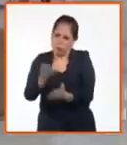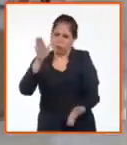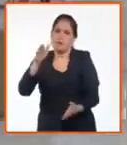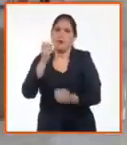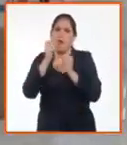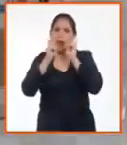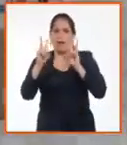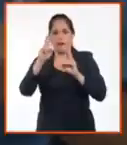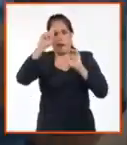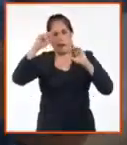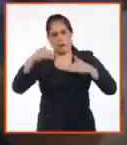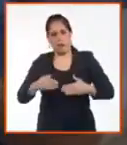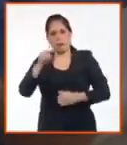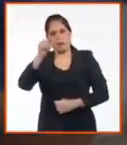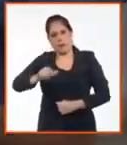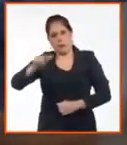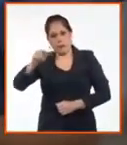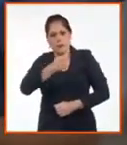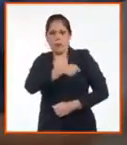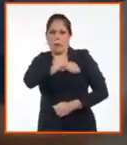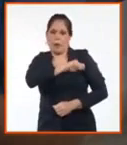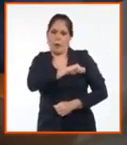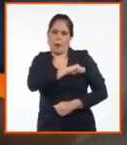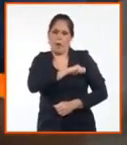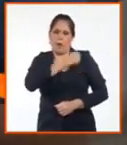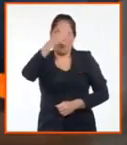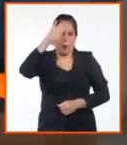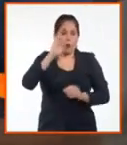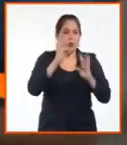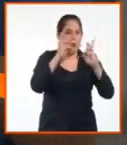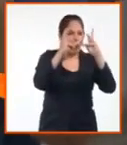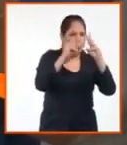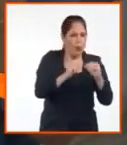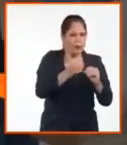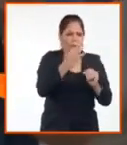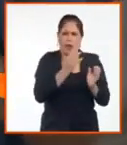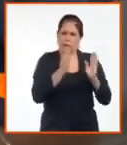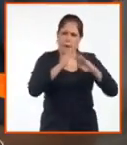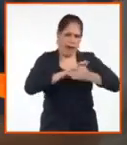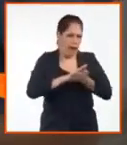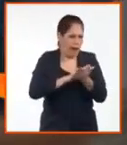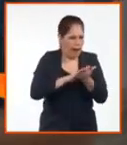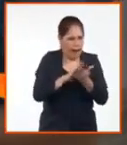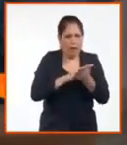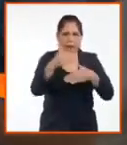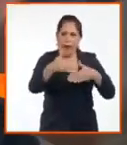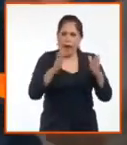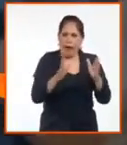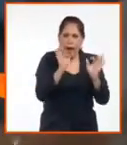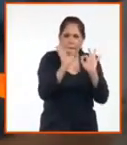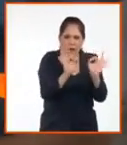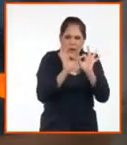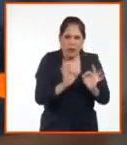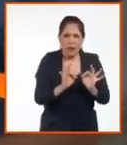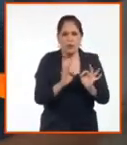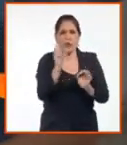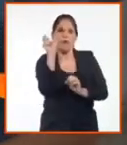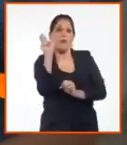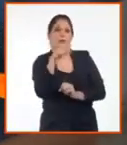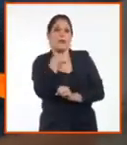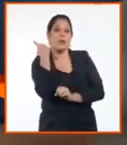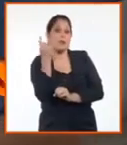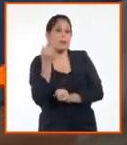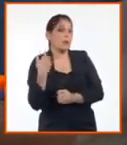y la salud de su gente cuento que todos tengo de gérmenes del medicamento que el lote esté bien la fecha vencimiento